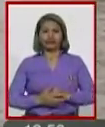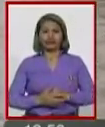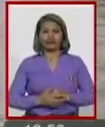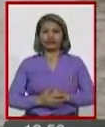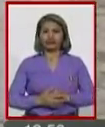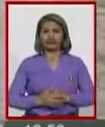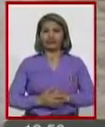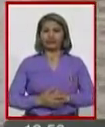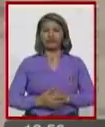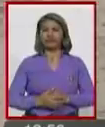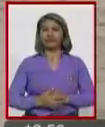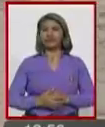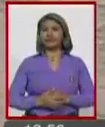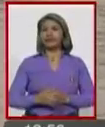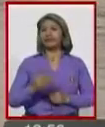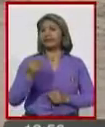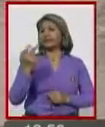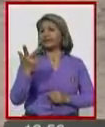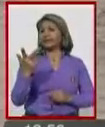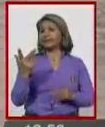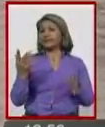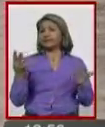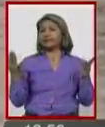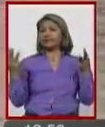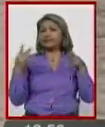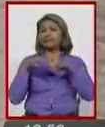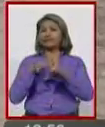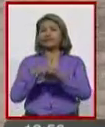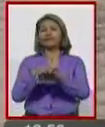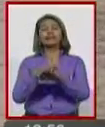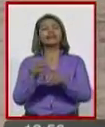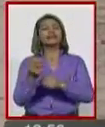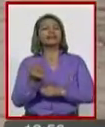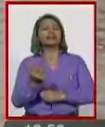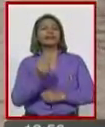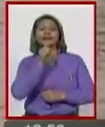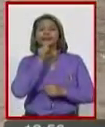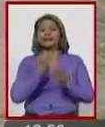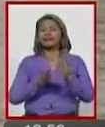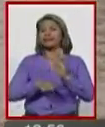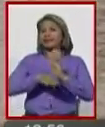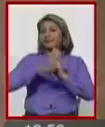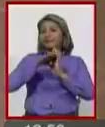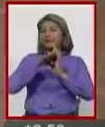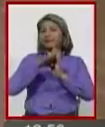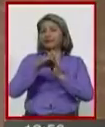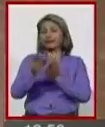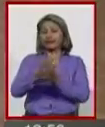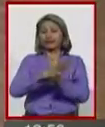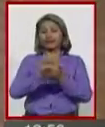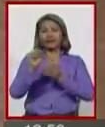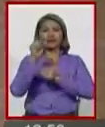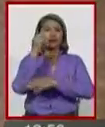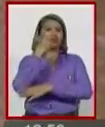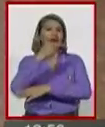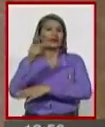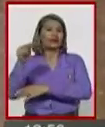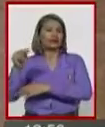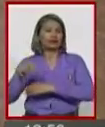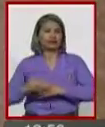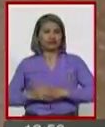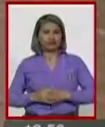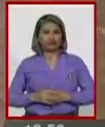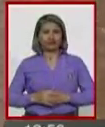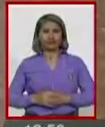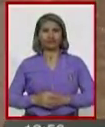tres afluentes de agua que se han juntado y lo que ha pasado por aquí. Se desbordó, son desastres naturales, lamentablemente